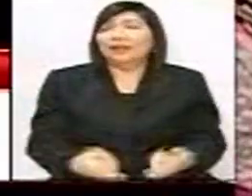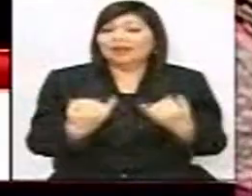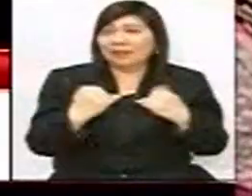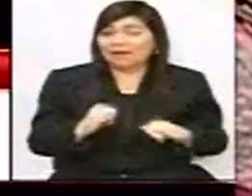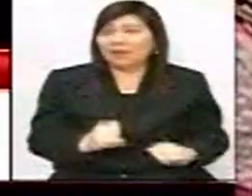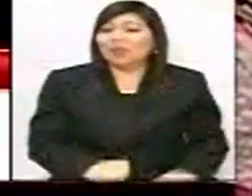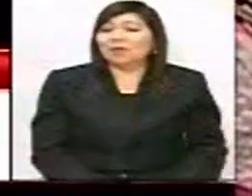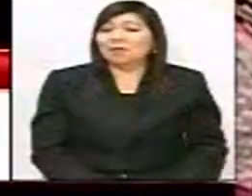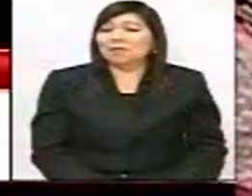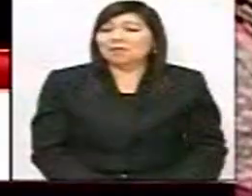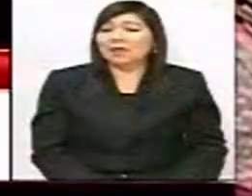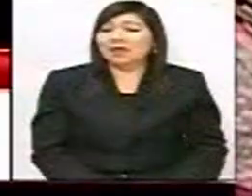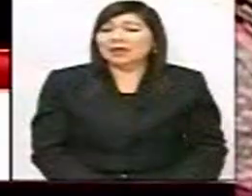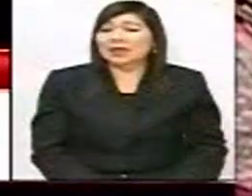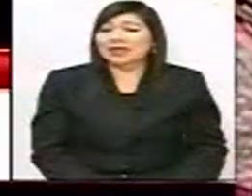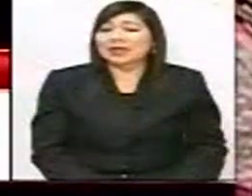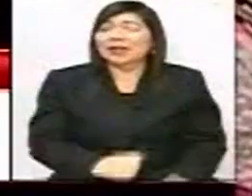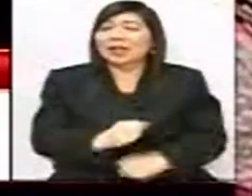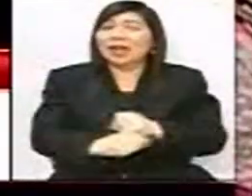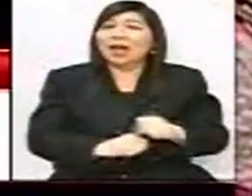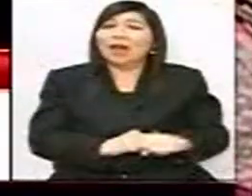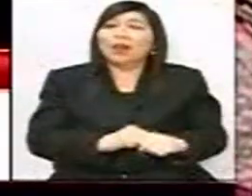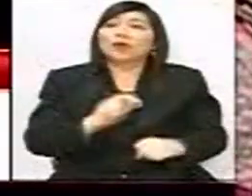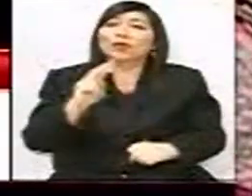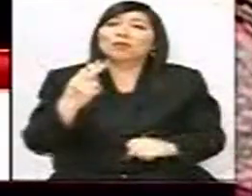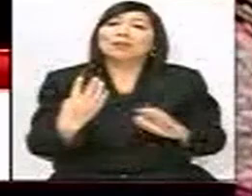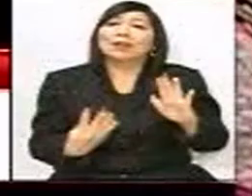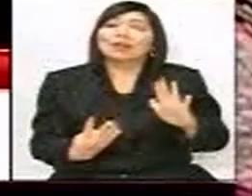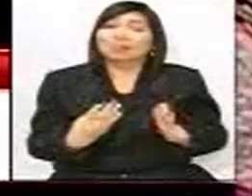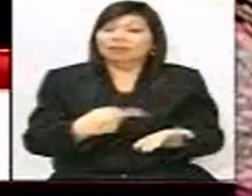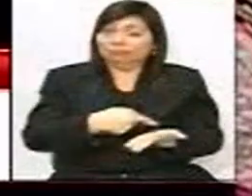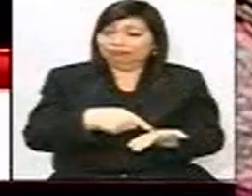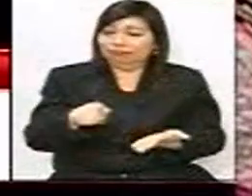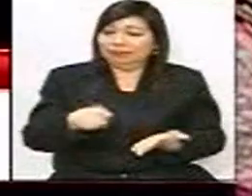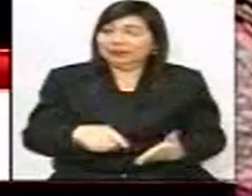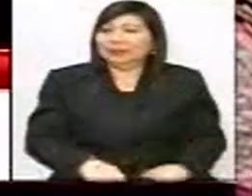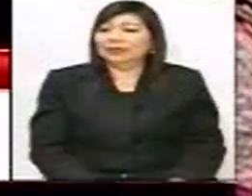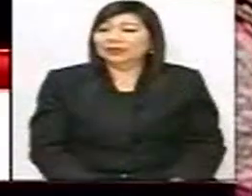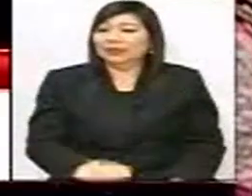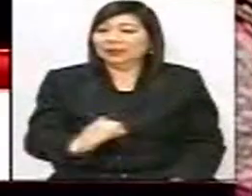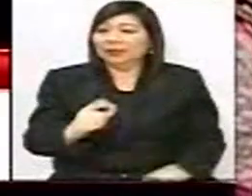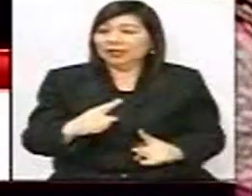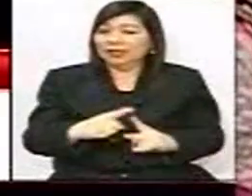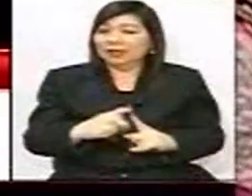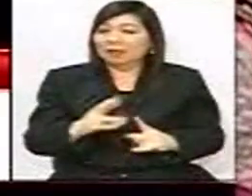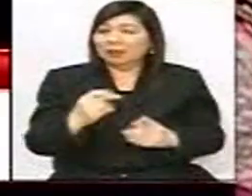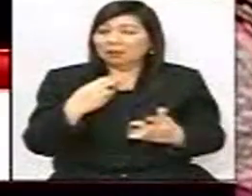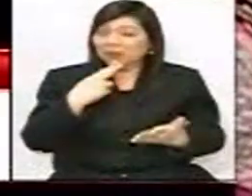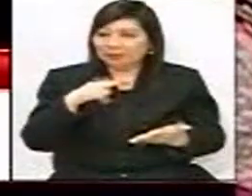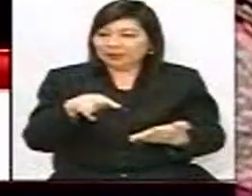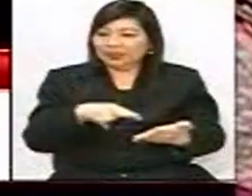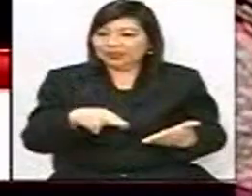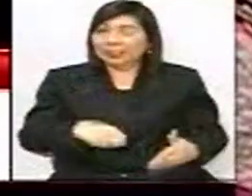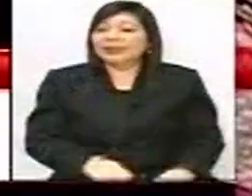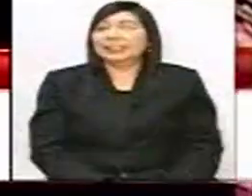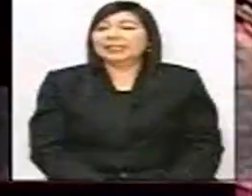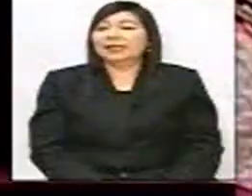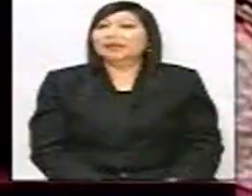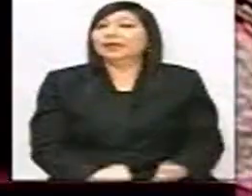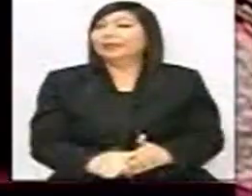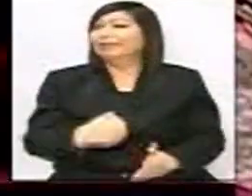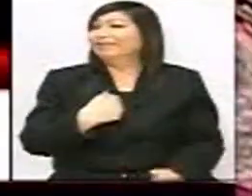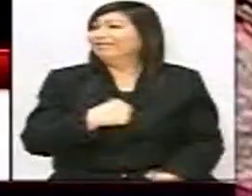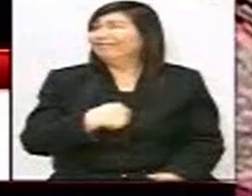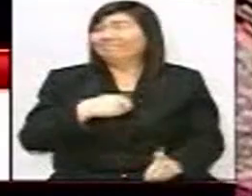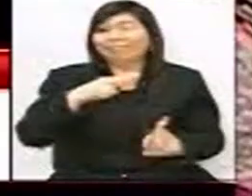informe, señores, abril de 2014. Así que le voy a enviar al señor Miguel Castro este informe para que se pueda documentar. Qué pena